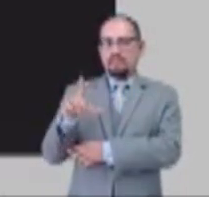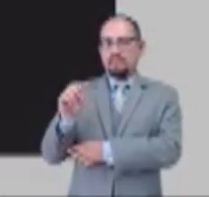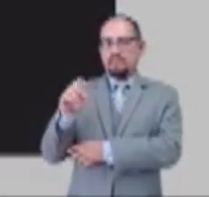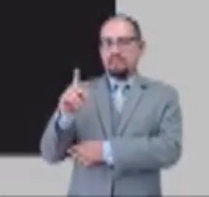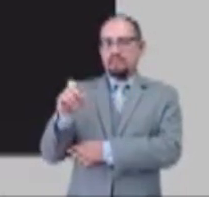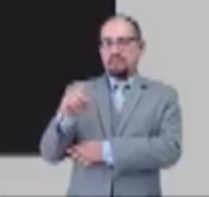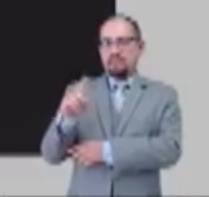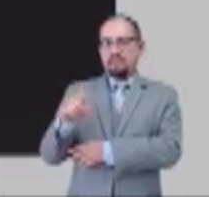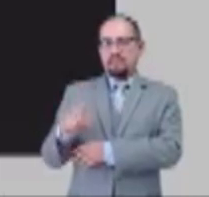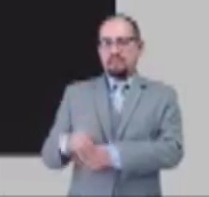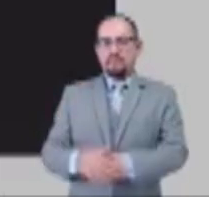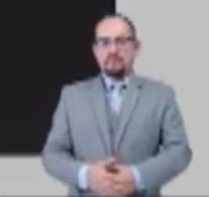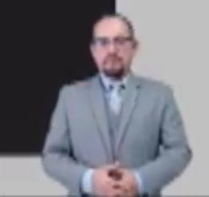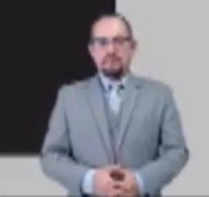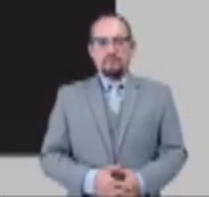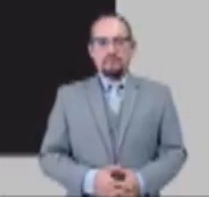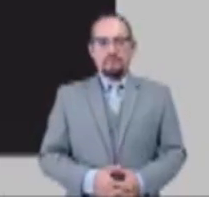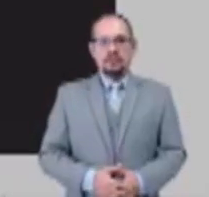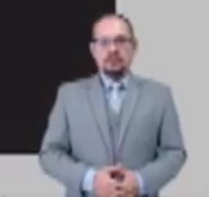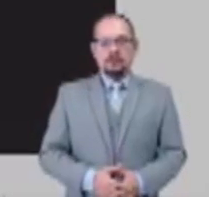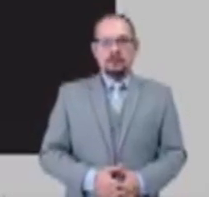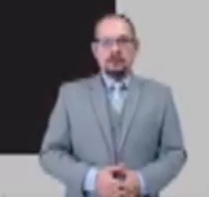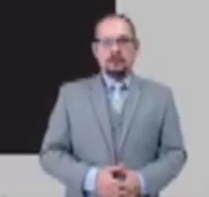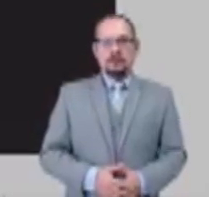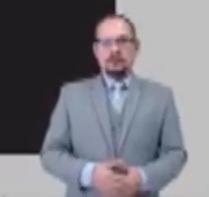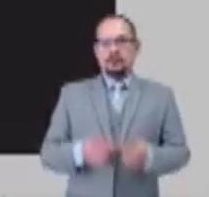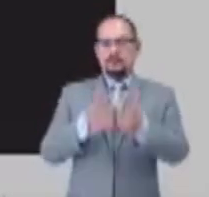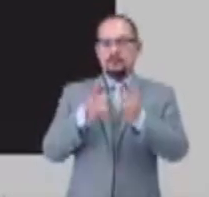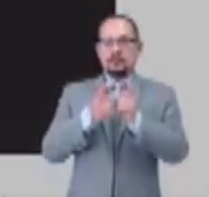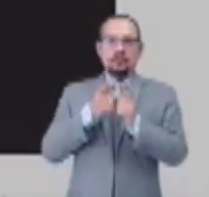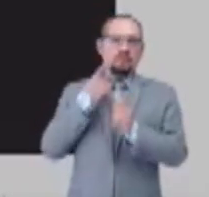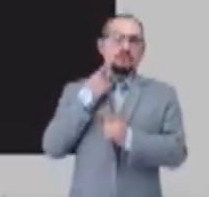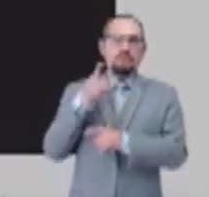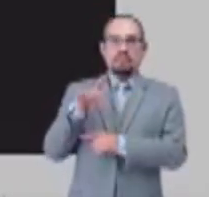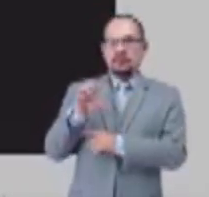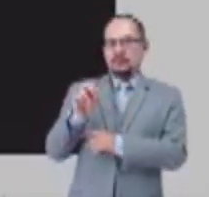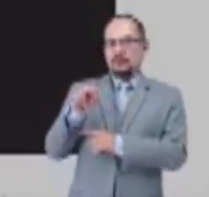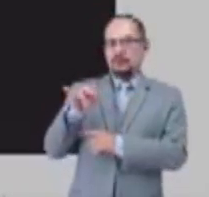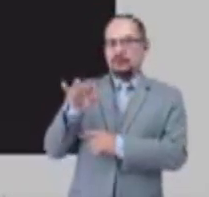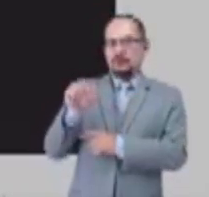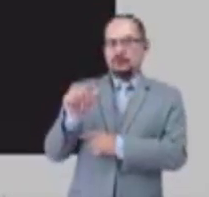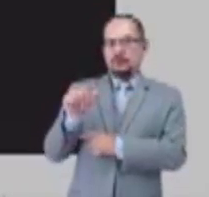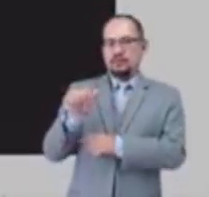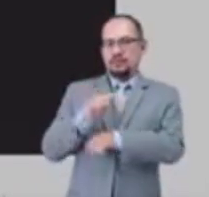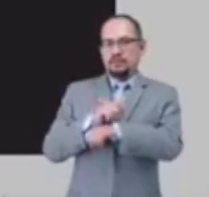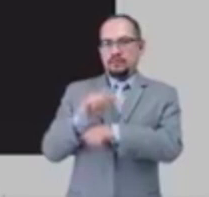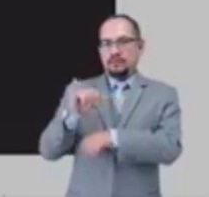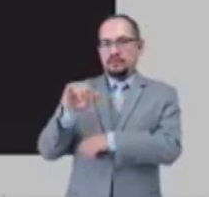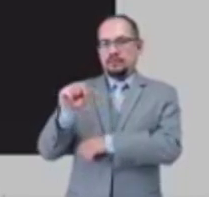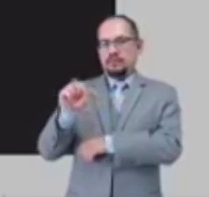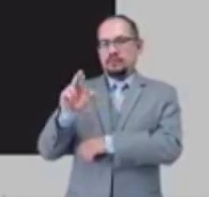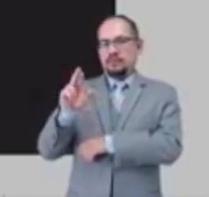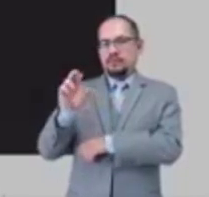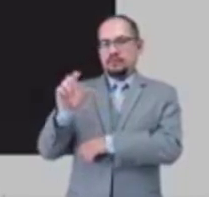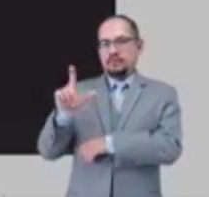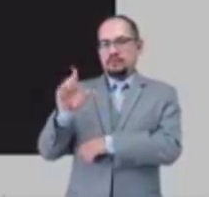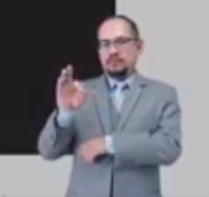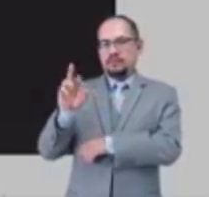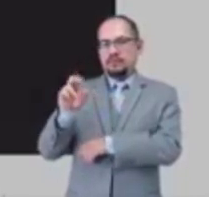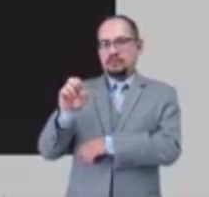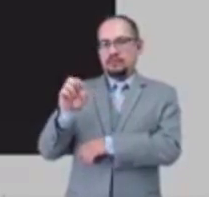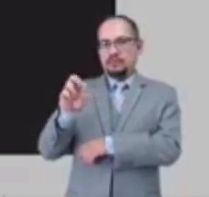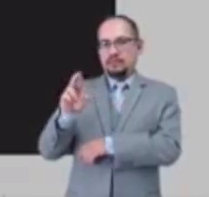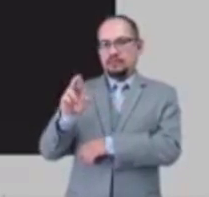que informó que la única cuenta que continúa en este supuesto es pulse punto mx en otro orden de ideas el